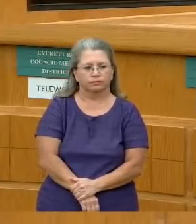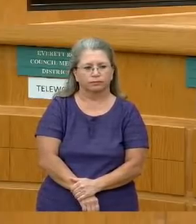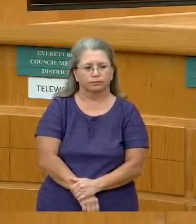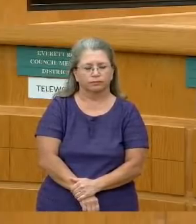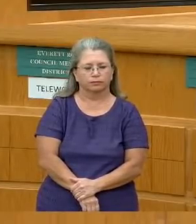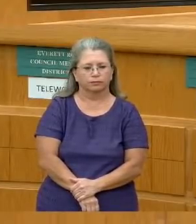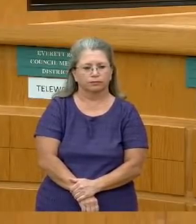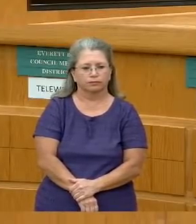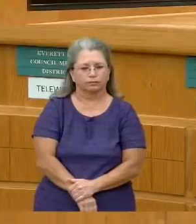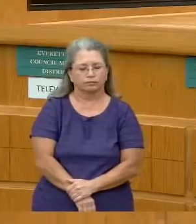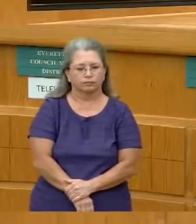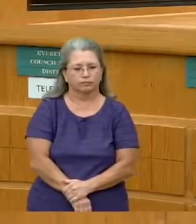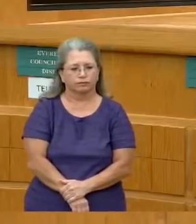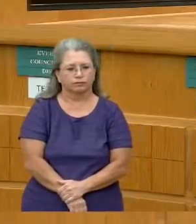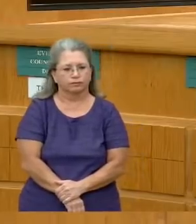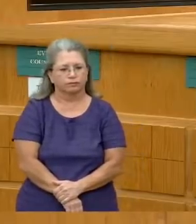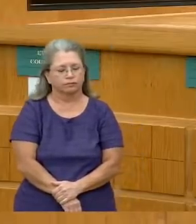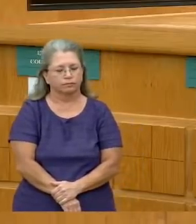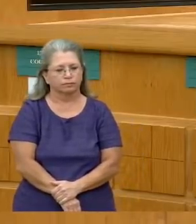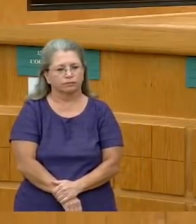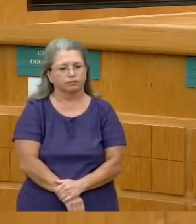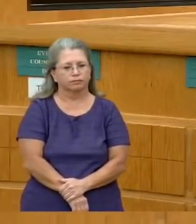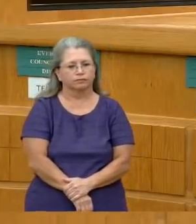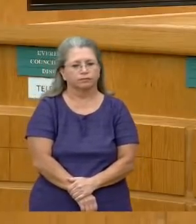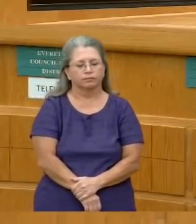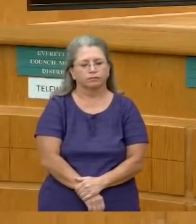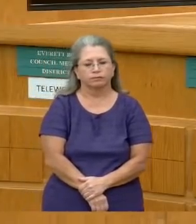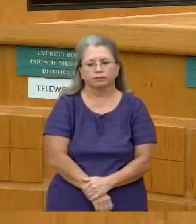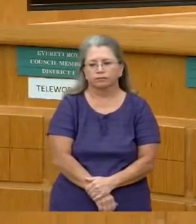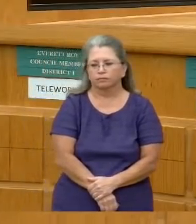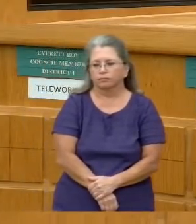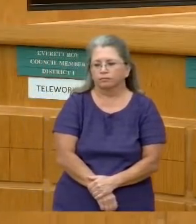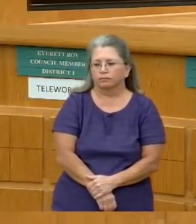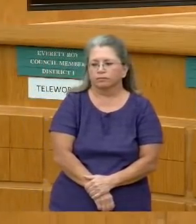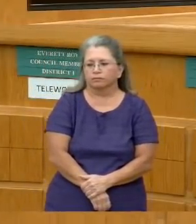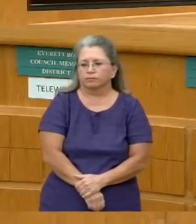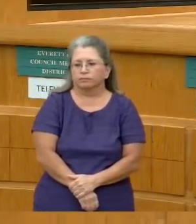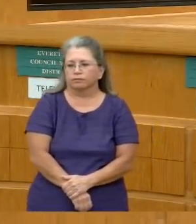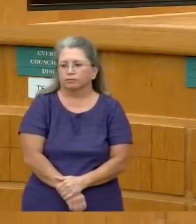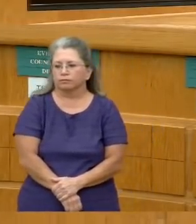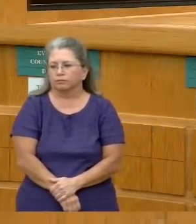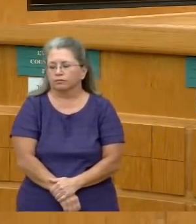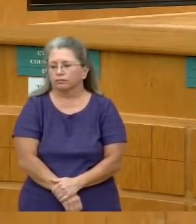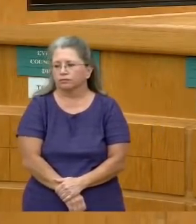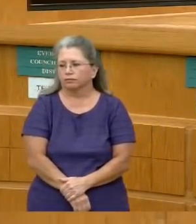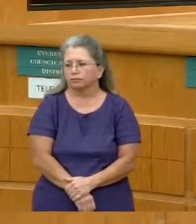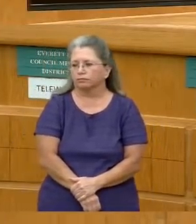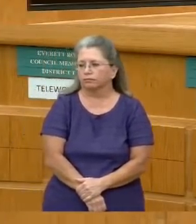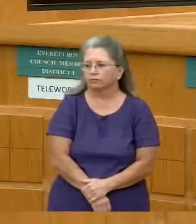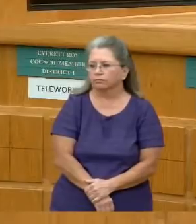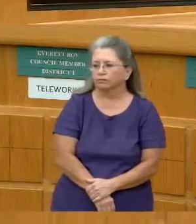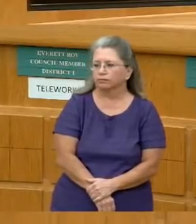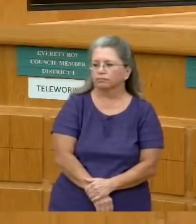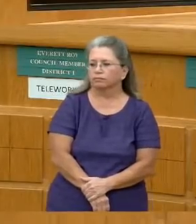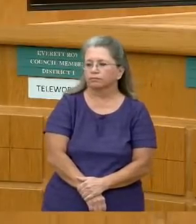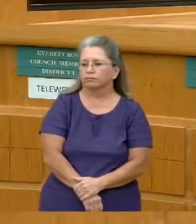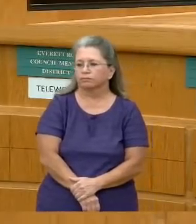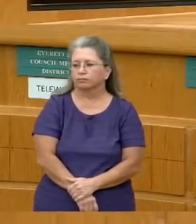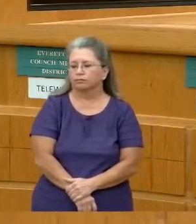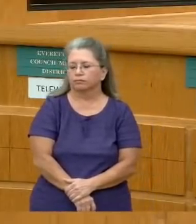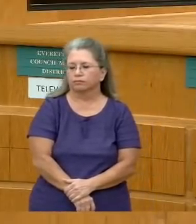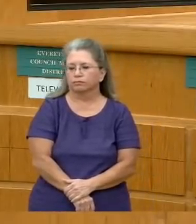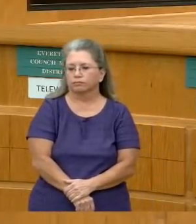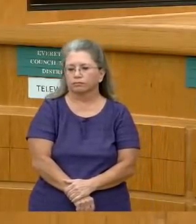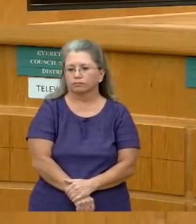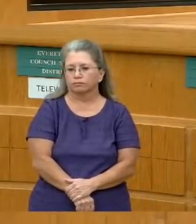o California. Estas cifras están sucediendo en Corpus Christi. Las estadísticas muestran que la población vulnerable es la que tiene mayor cantidad de muertes.